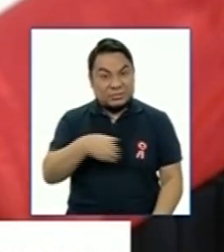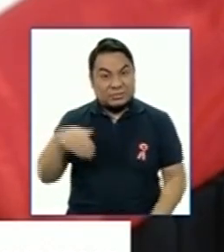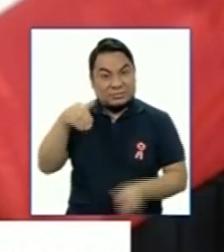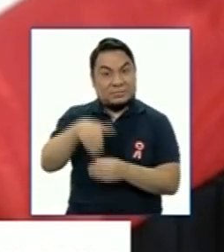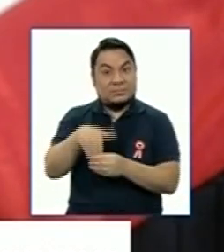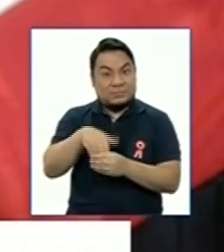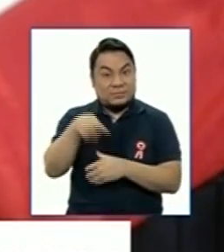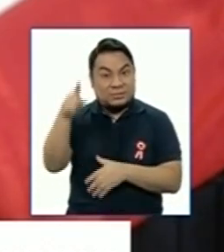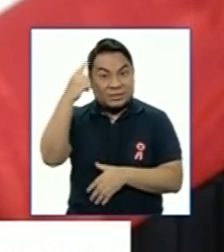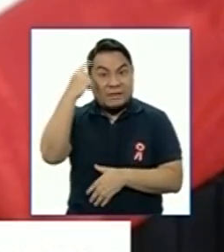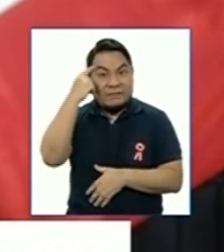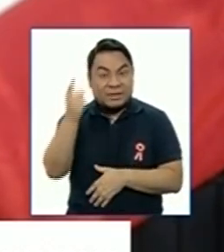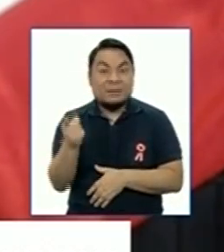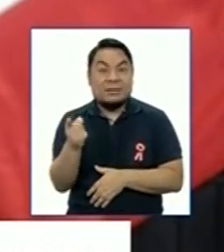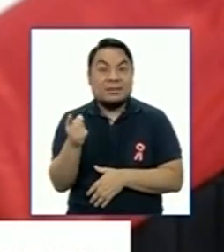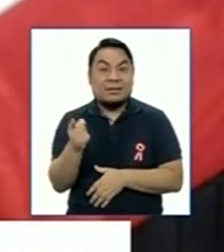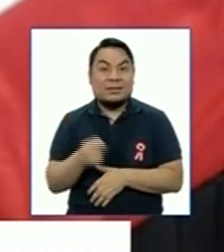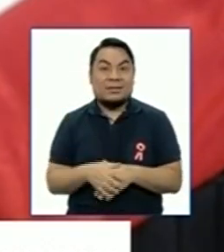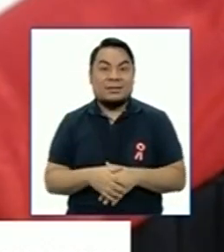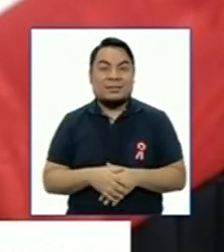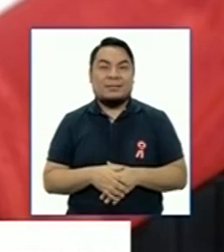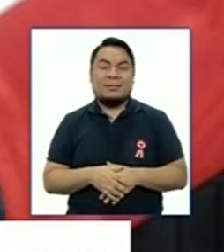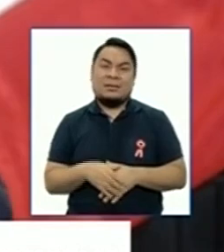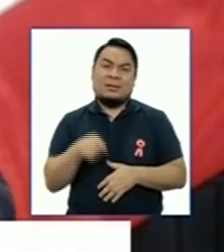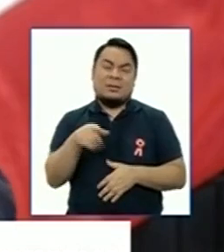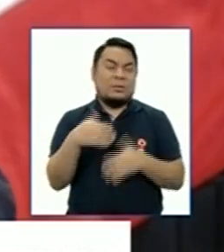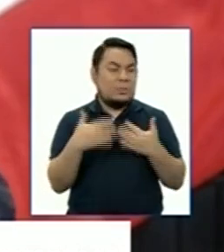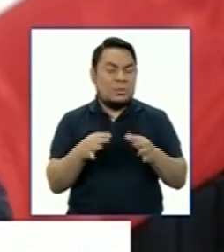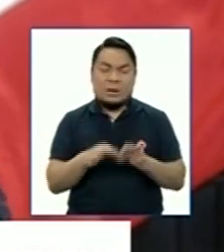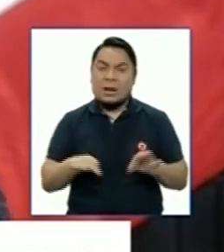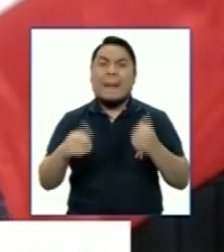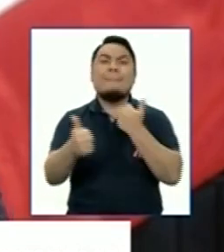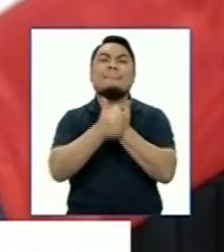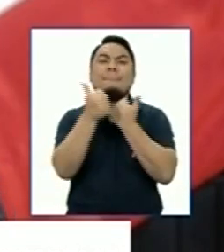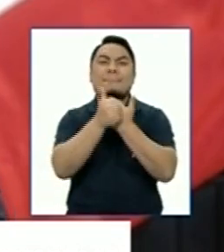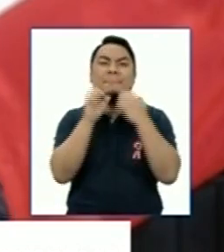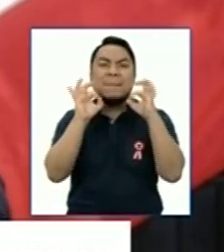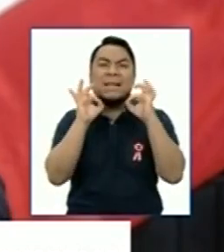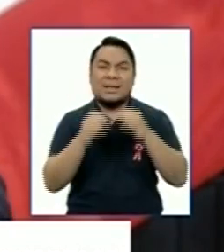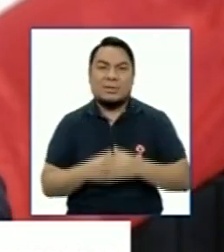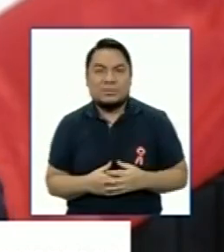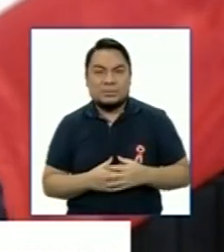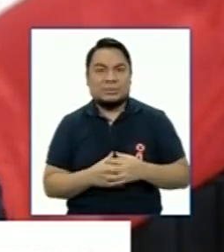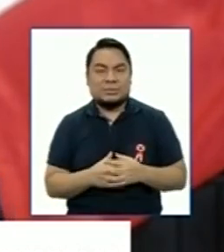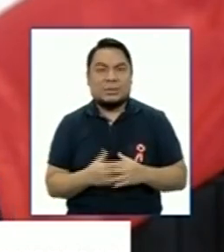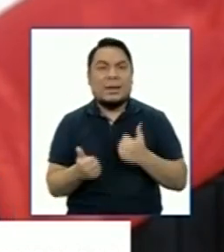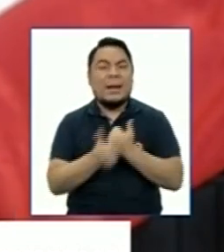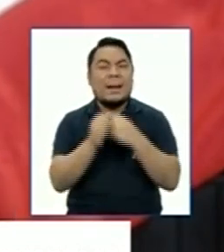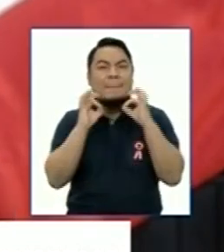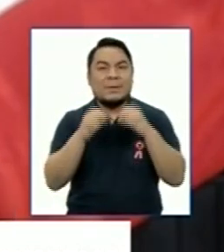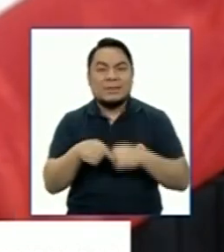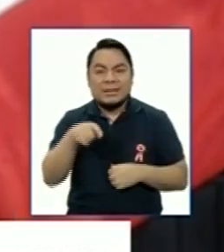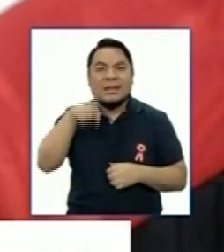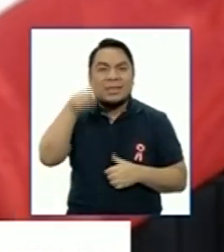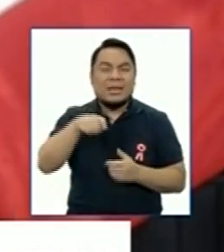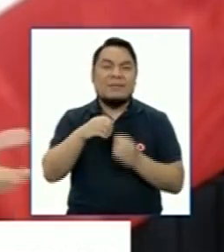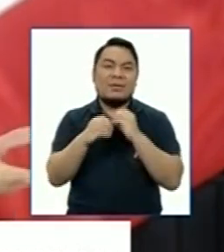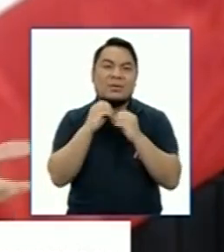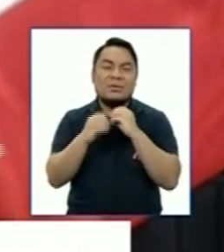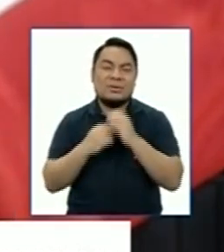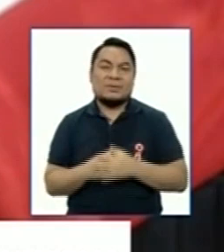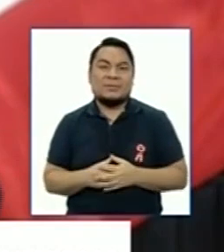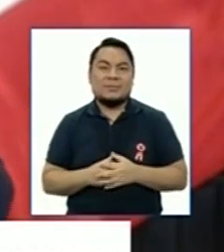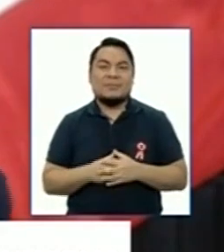el legislativo salga digamos llegue a un buen puerto y que no ocurra lo que ocurrió el fin de